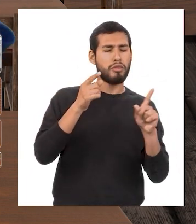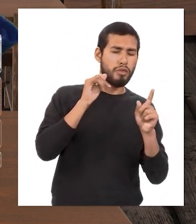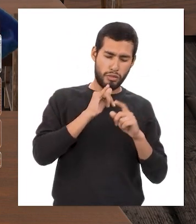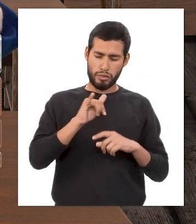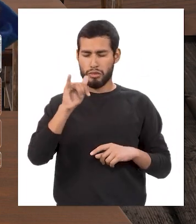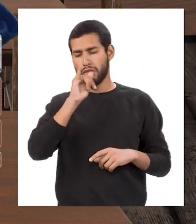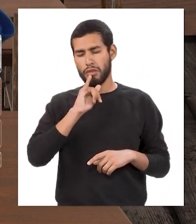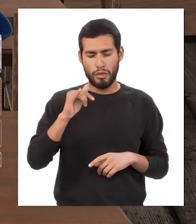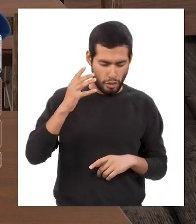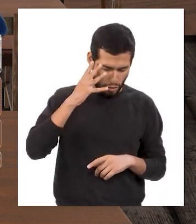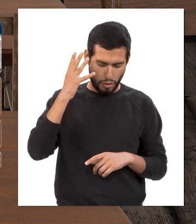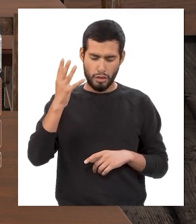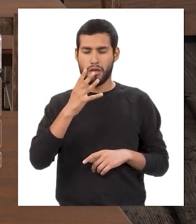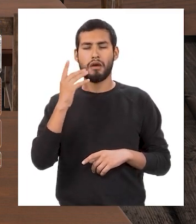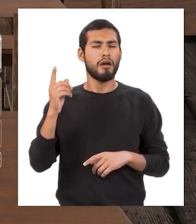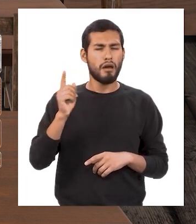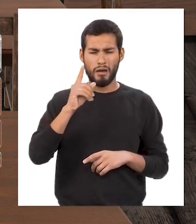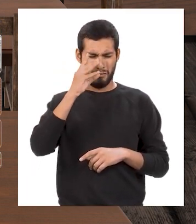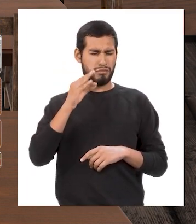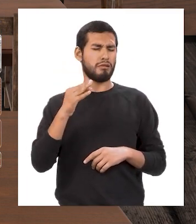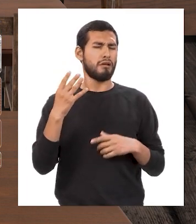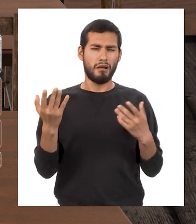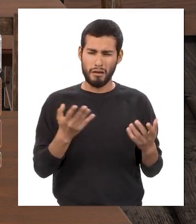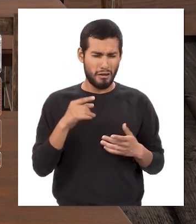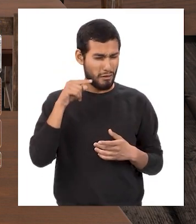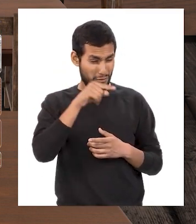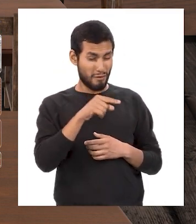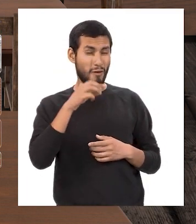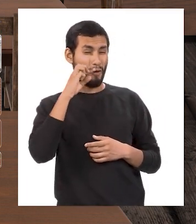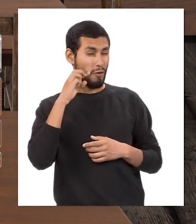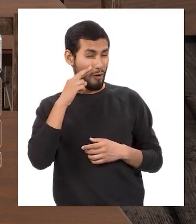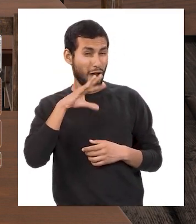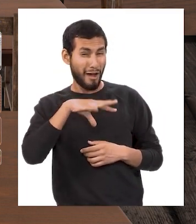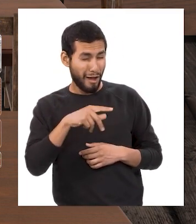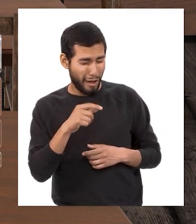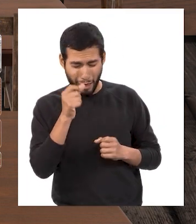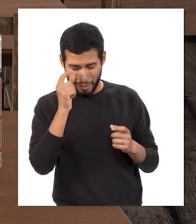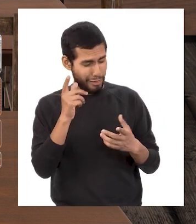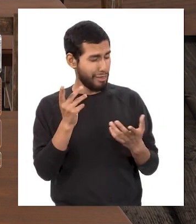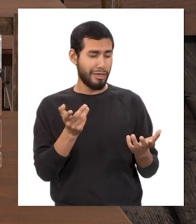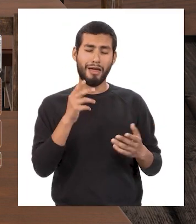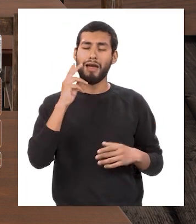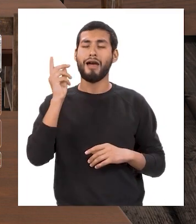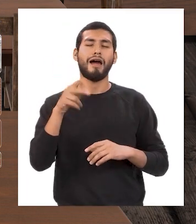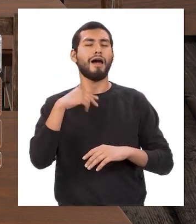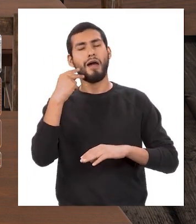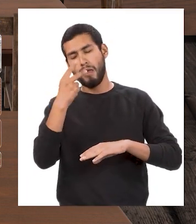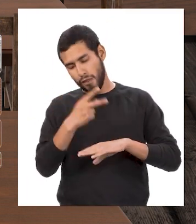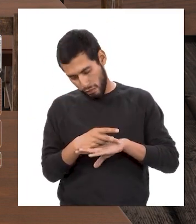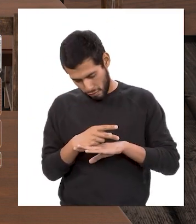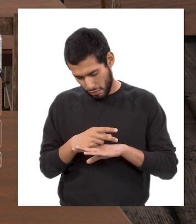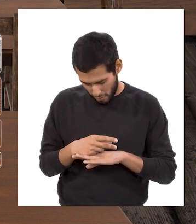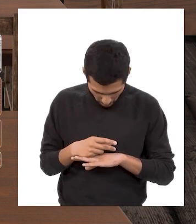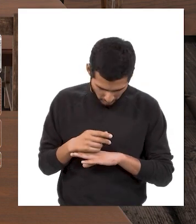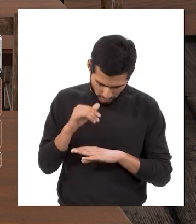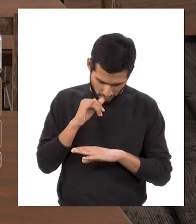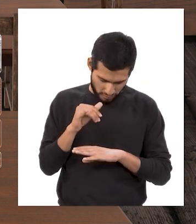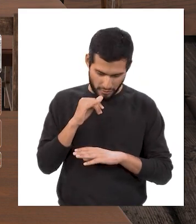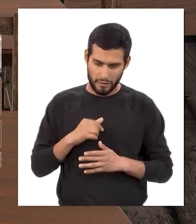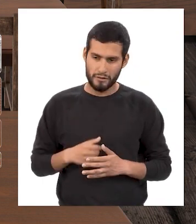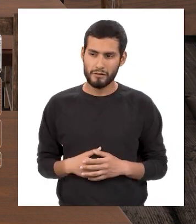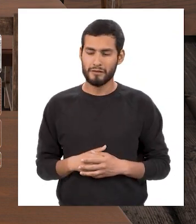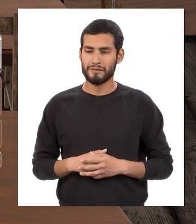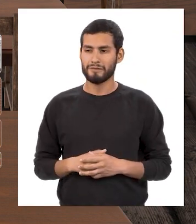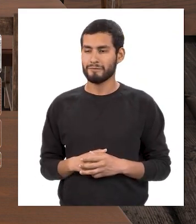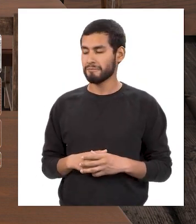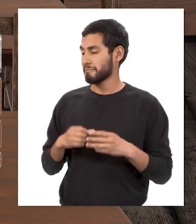te hace perder la razón y no daba crédito a que Fogg fuera un delincuente, hasta que finalmente quedó preso de la